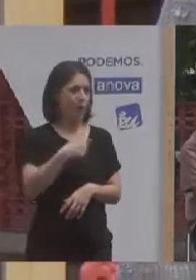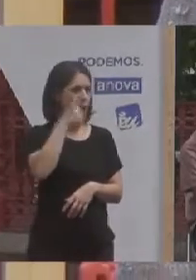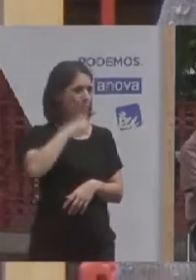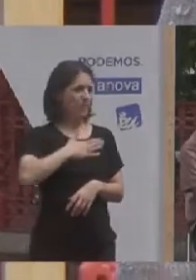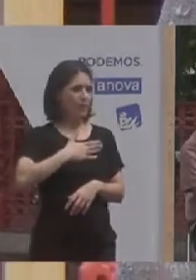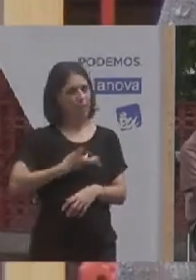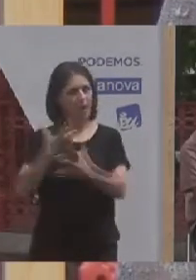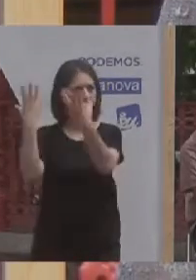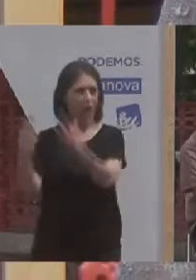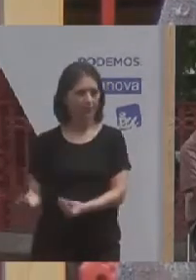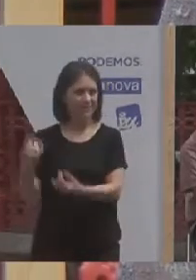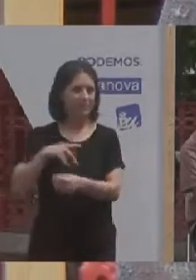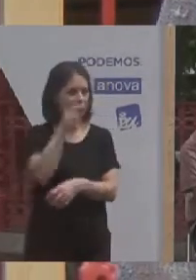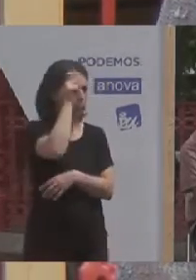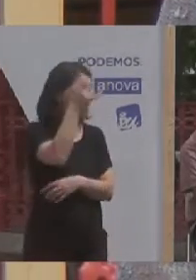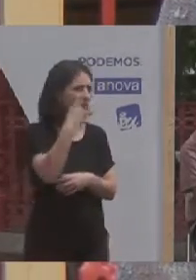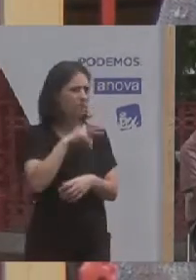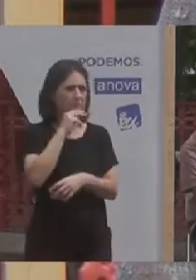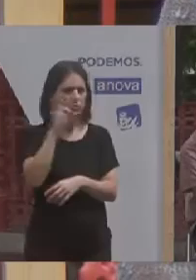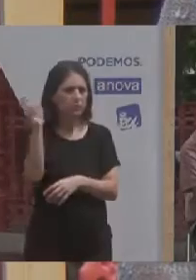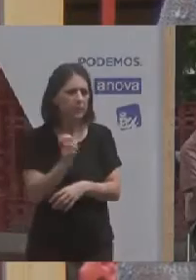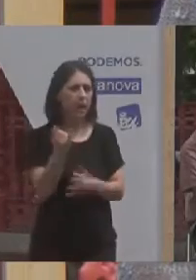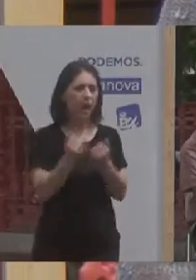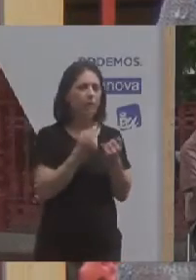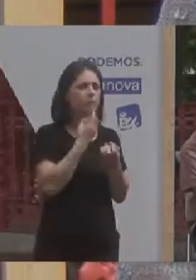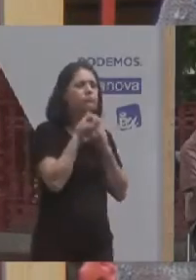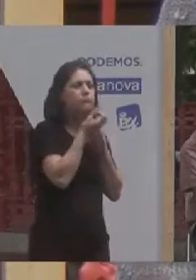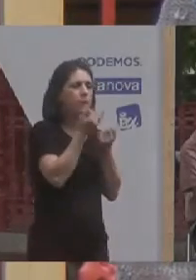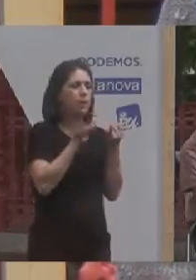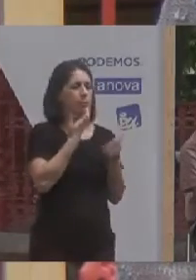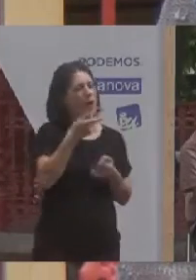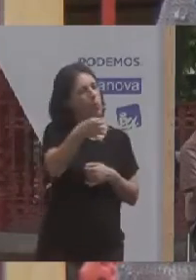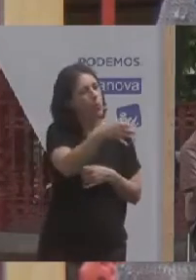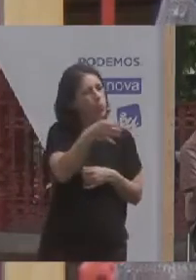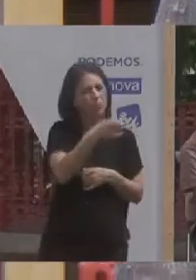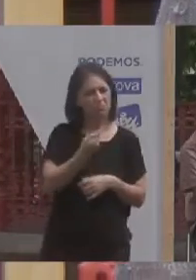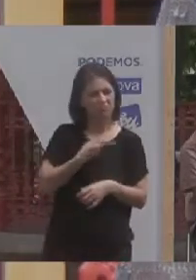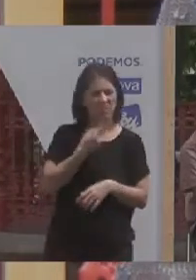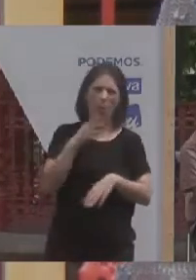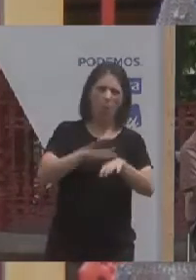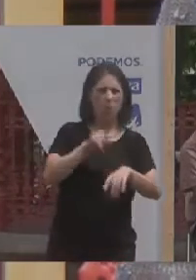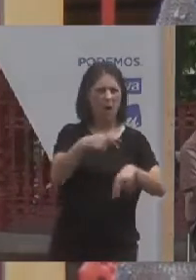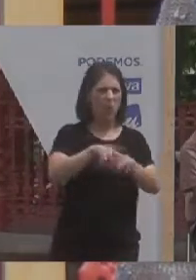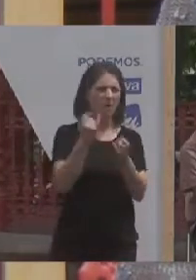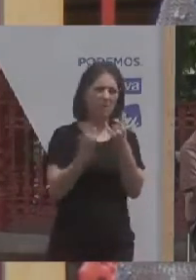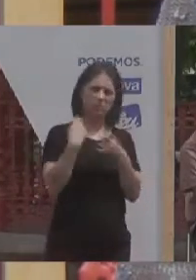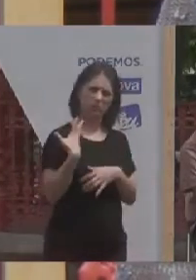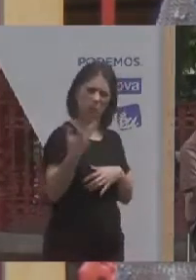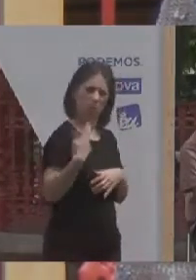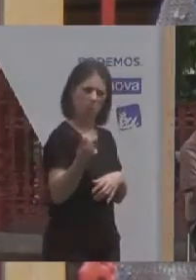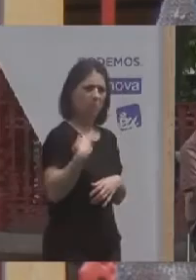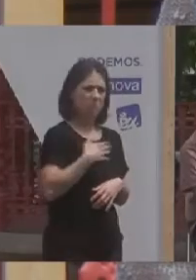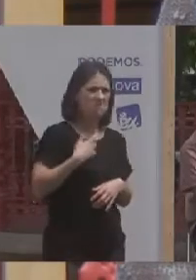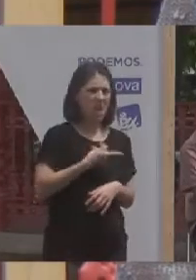as súas aldeas e os seus netos veñen a contarlle que aqueles que acusan a Podemos de querer roubarlle as súas pensións, de